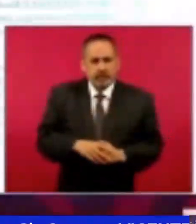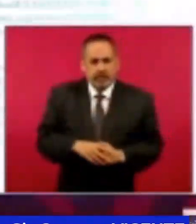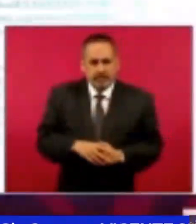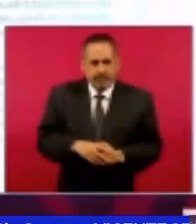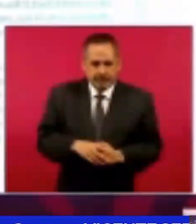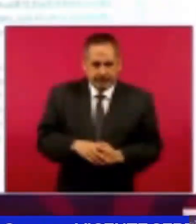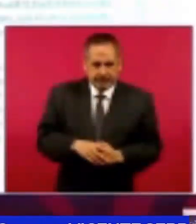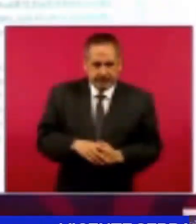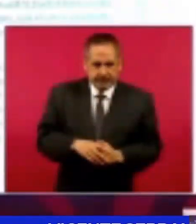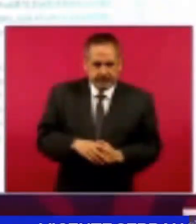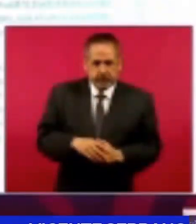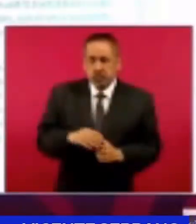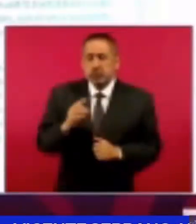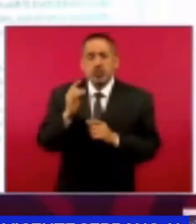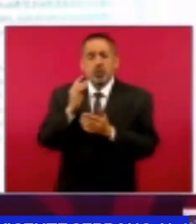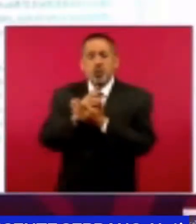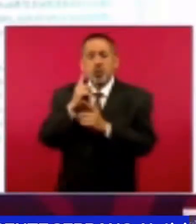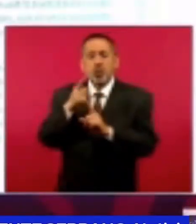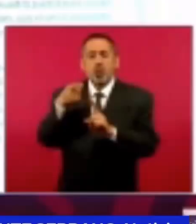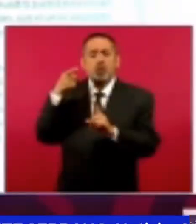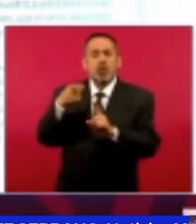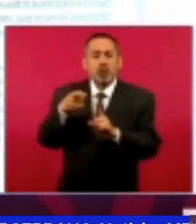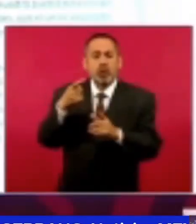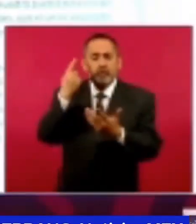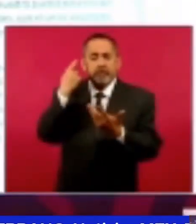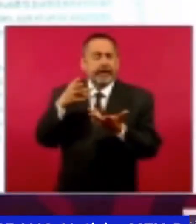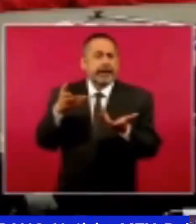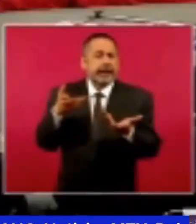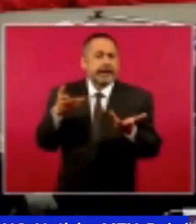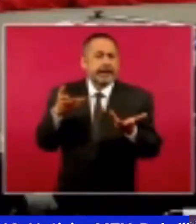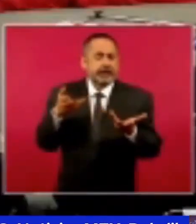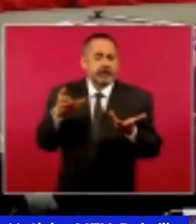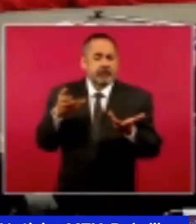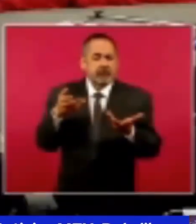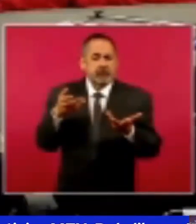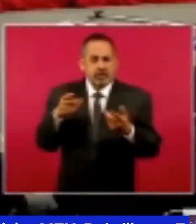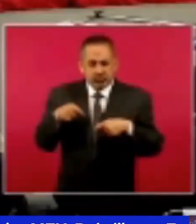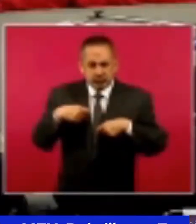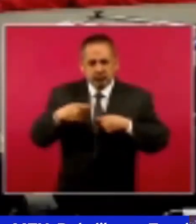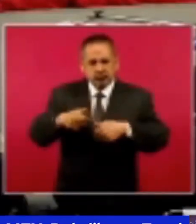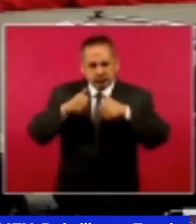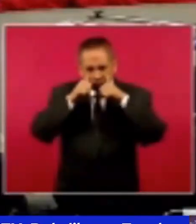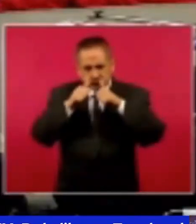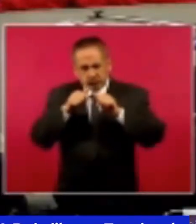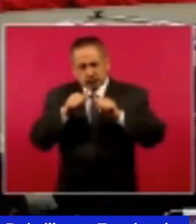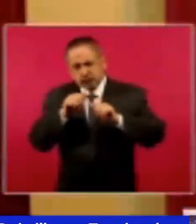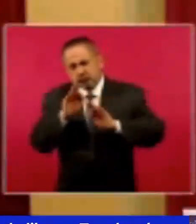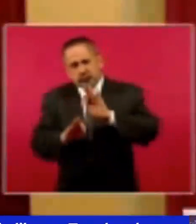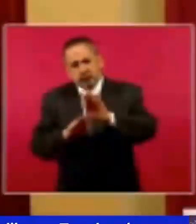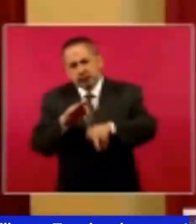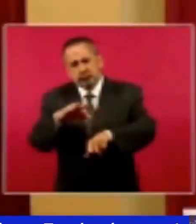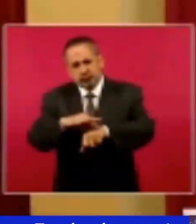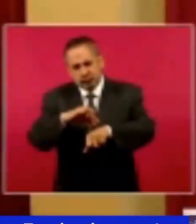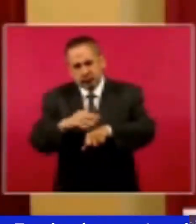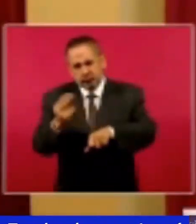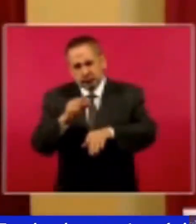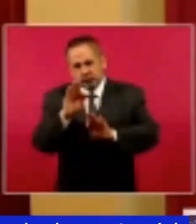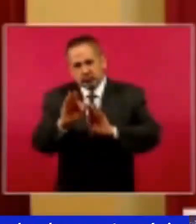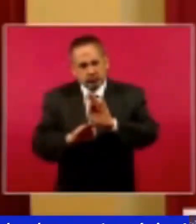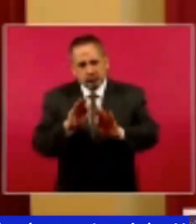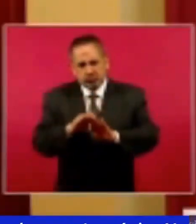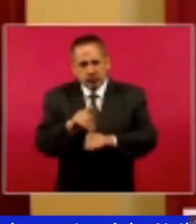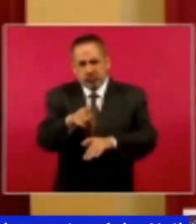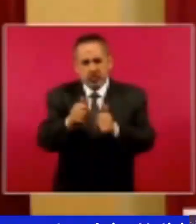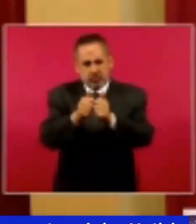a buscar esta noticia en redes sociales o demás, la gente, los medios de comunicación empezaron a decir